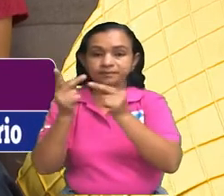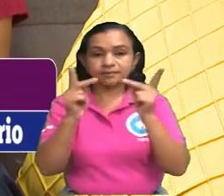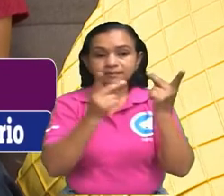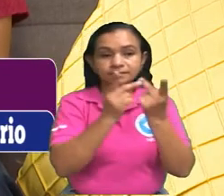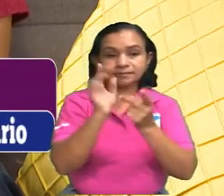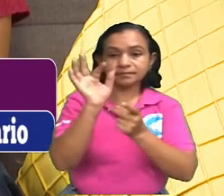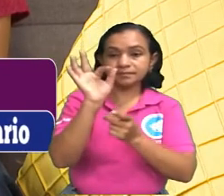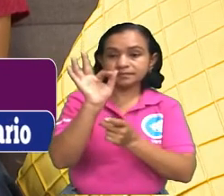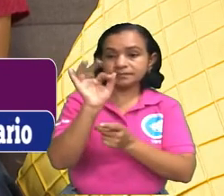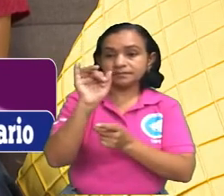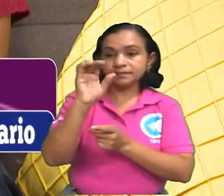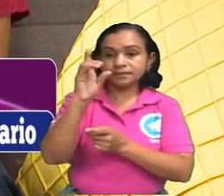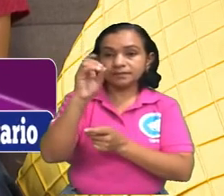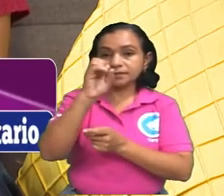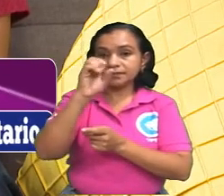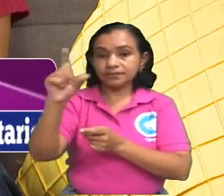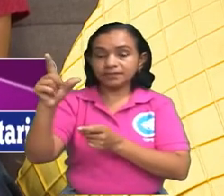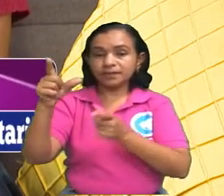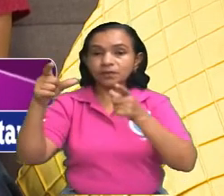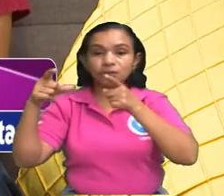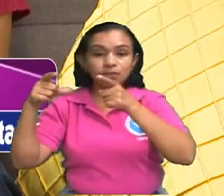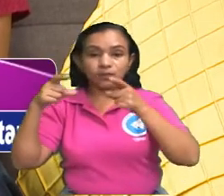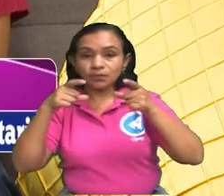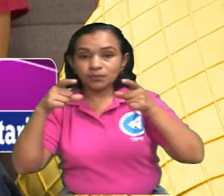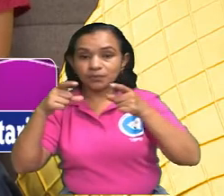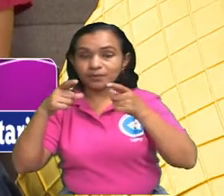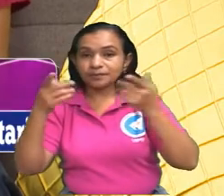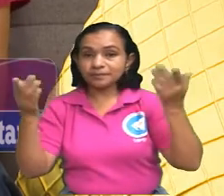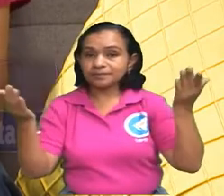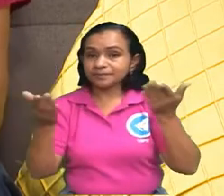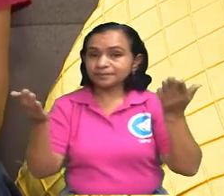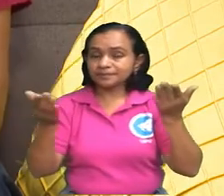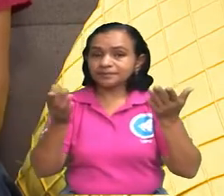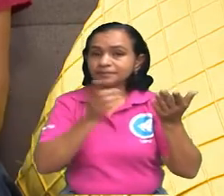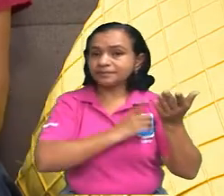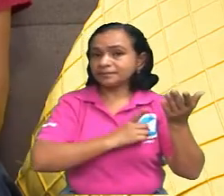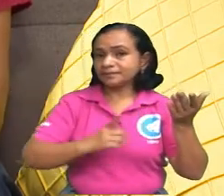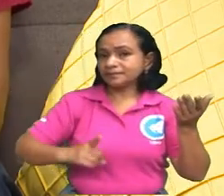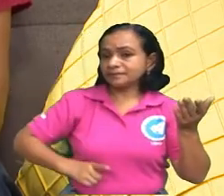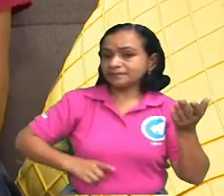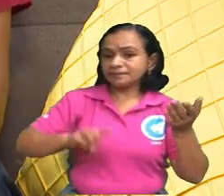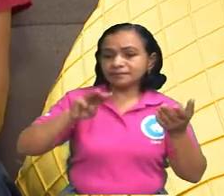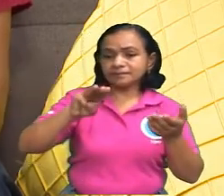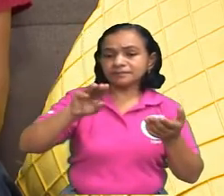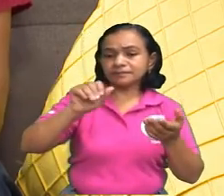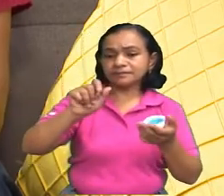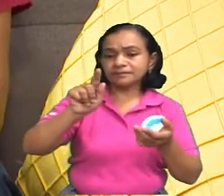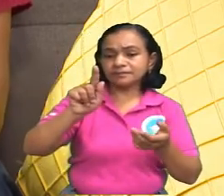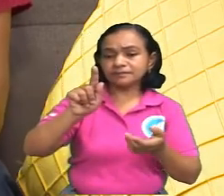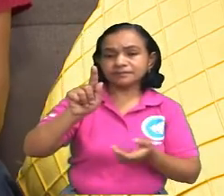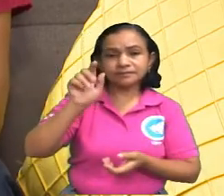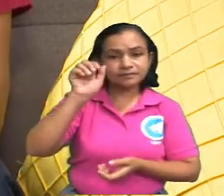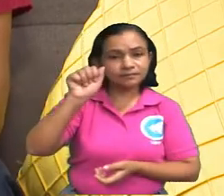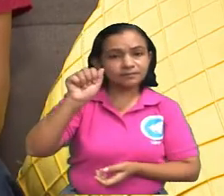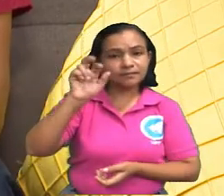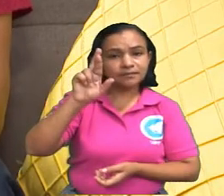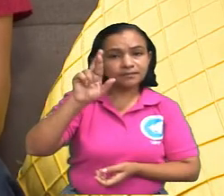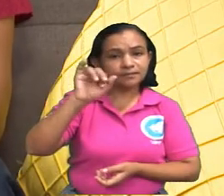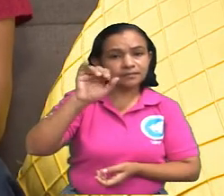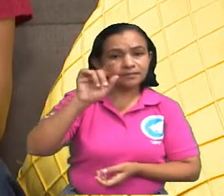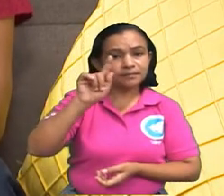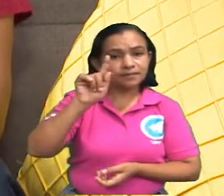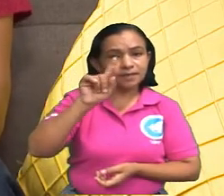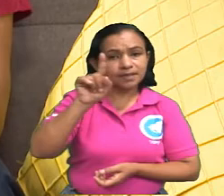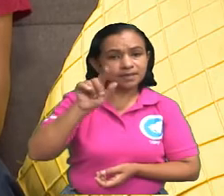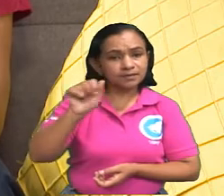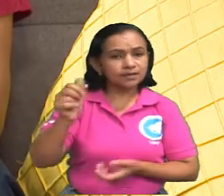Castro Ruz, a propósito de su natalicio. Diputada Maritza, ¿Cómo podemos entender esa vinculación de un hombre,